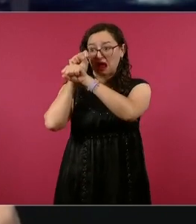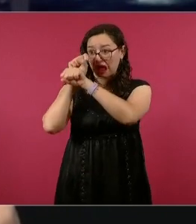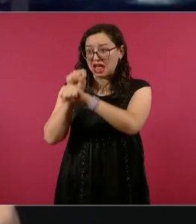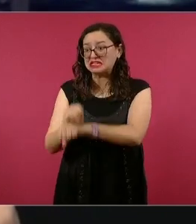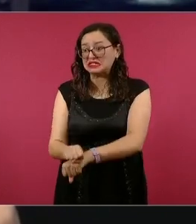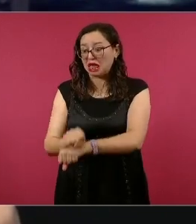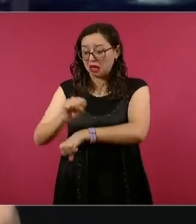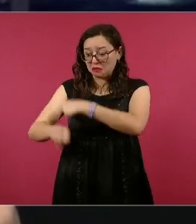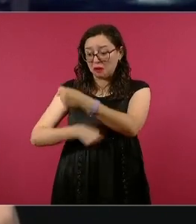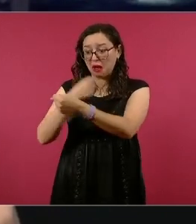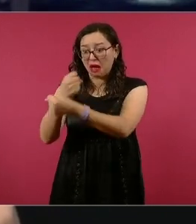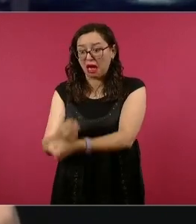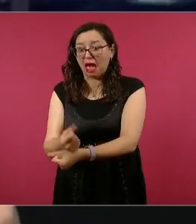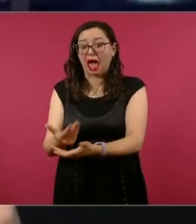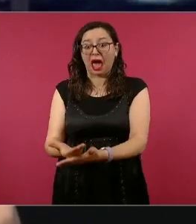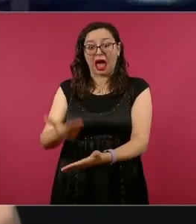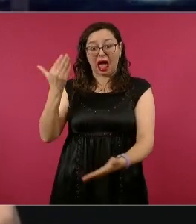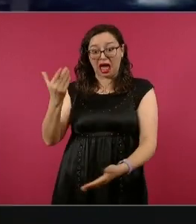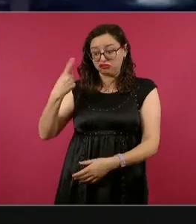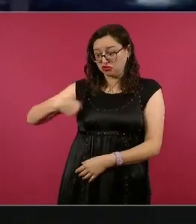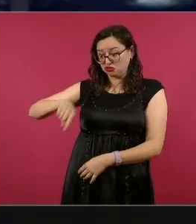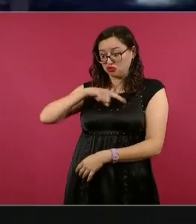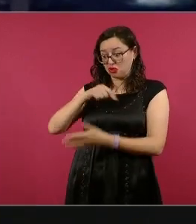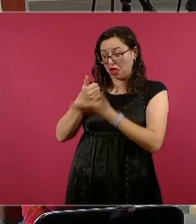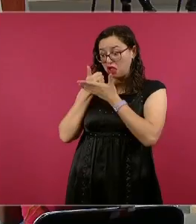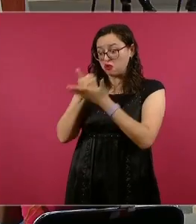cadenas que les quitamos.